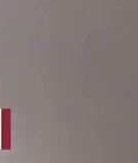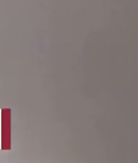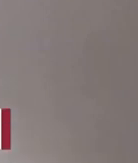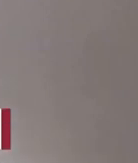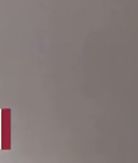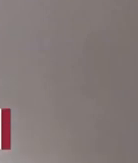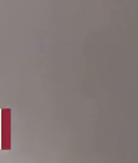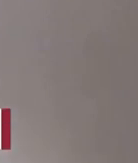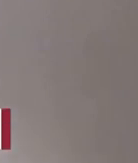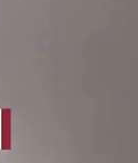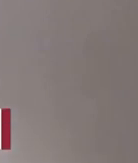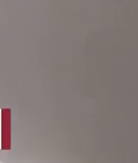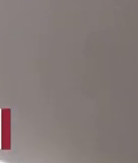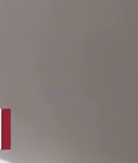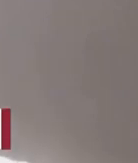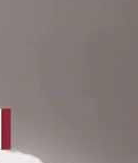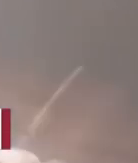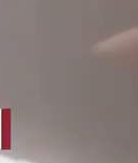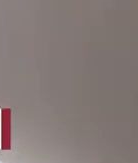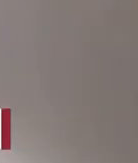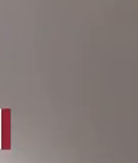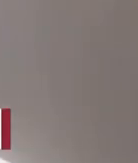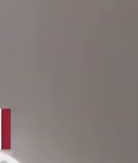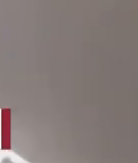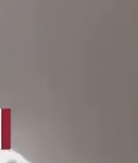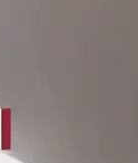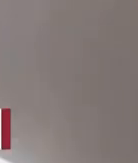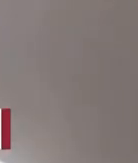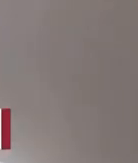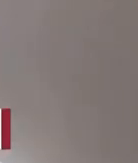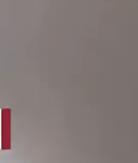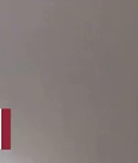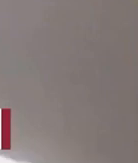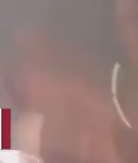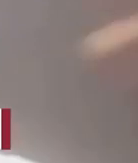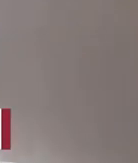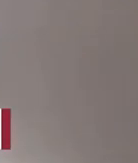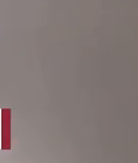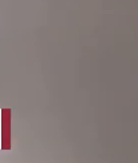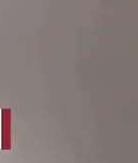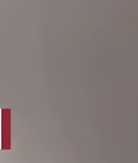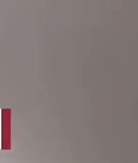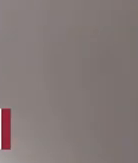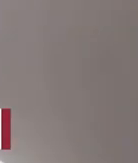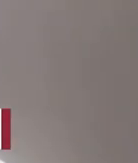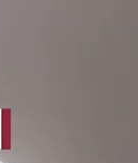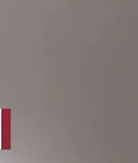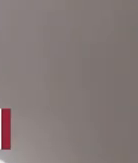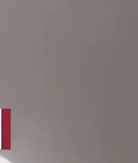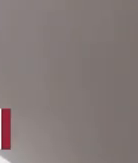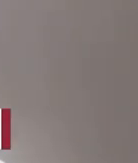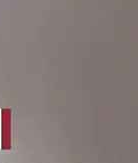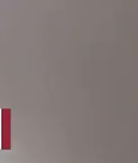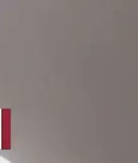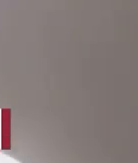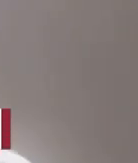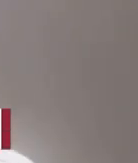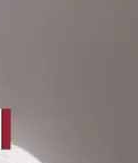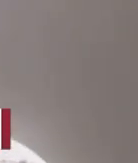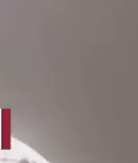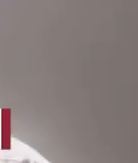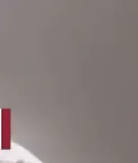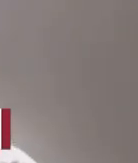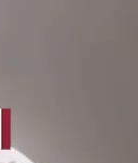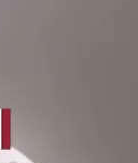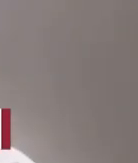Castillo, que pretende decirnos de alguna forma de que todos aquellos que no están de acuerdo con ella, entonces no tienen en su prioridad a los niños de Chile. Eso es algo que